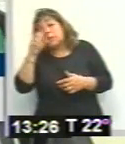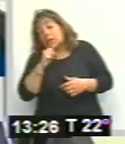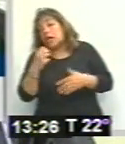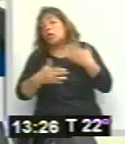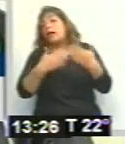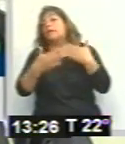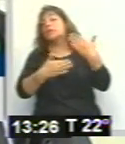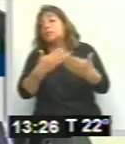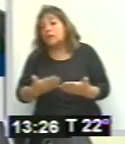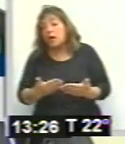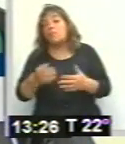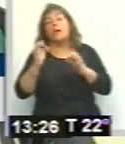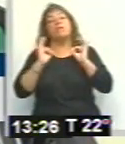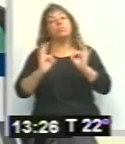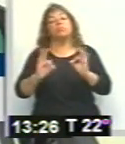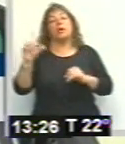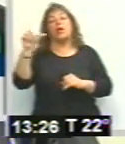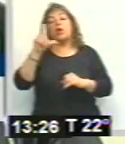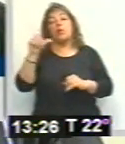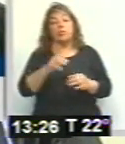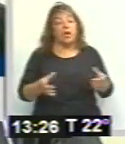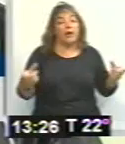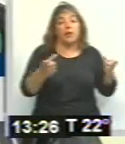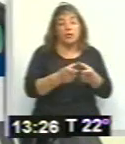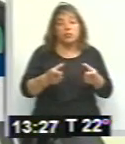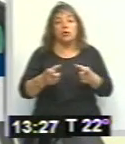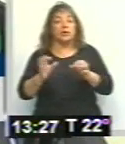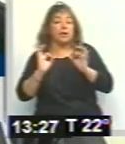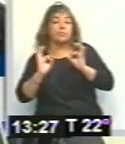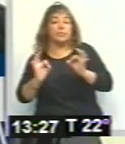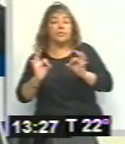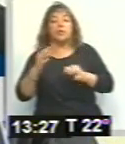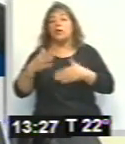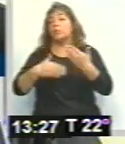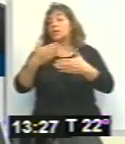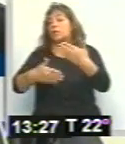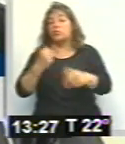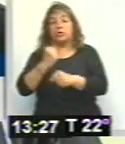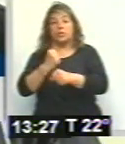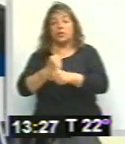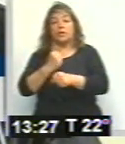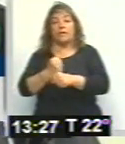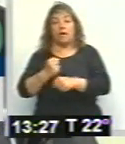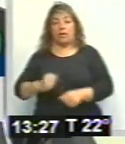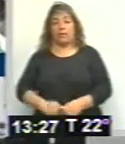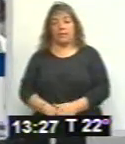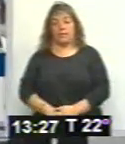cuestiones para que ya el día lunes en las reuniones de comisión haya un desarrollo del trabajo que venimos haciendo en estos últimos 10 días.